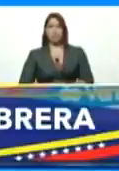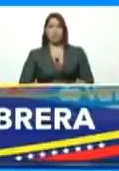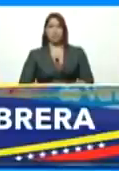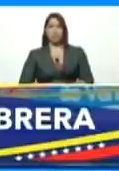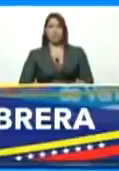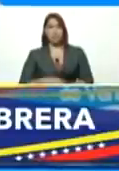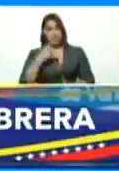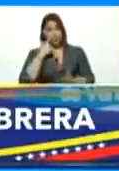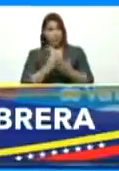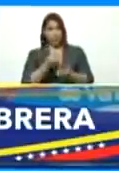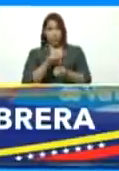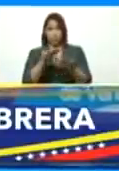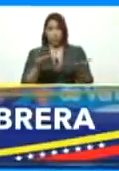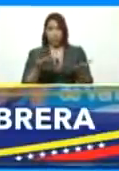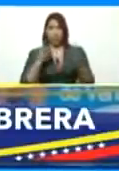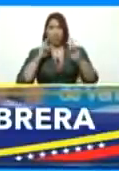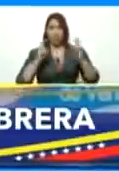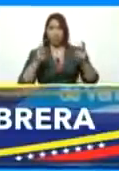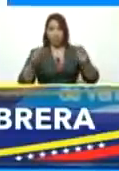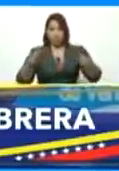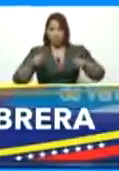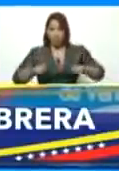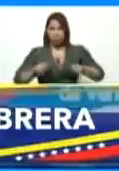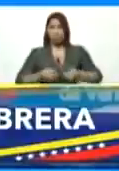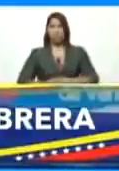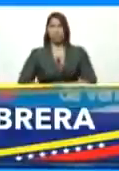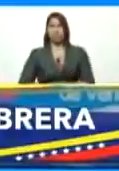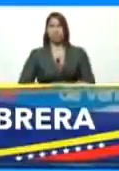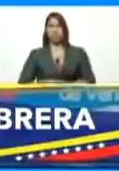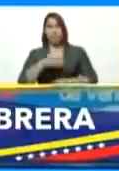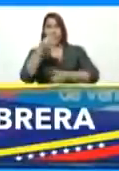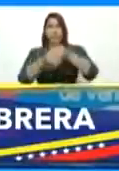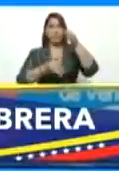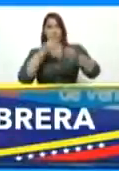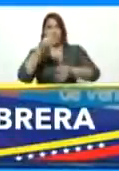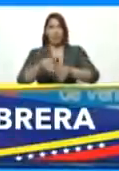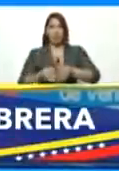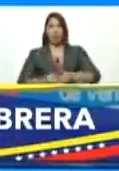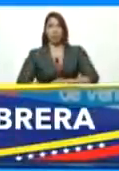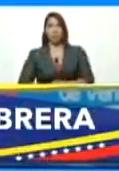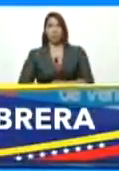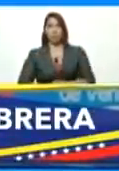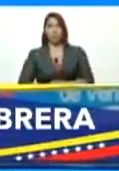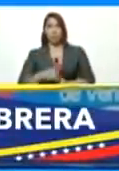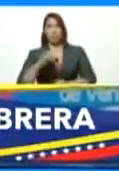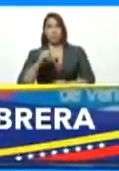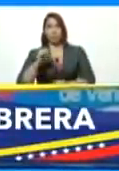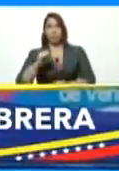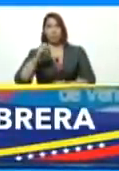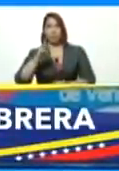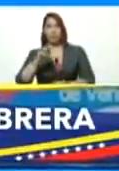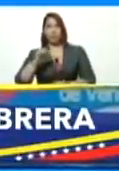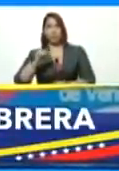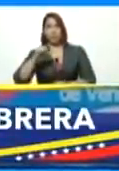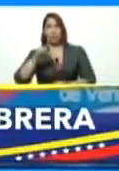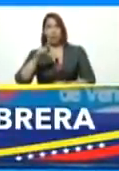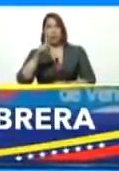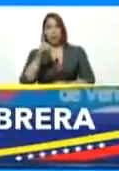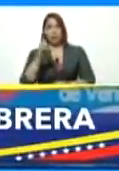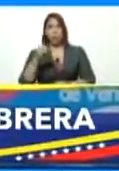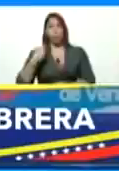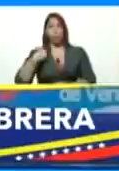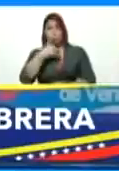piense ustedes los temas que me dieron a mí y que ha explicado en parte oswaldo verá yo quiero reiterarlo